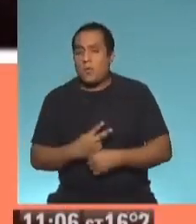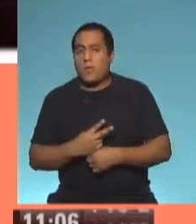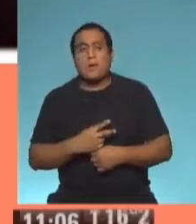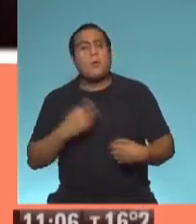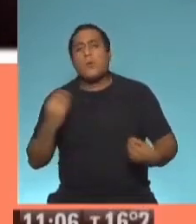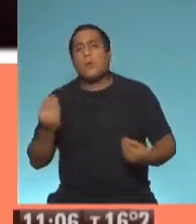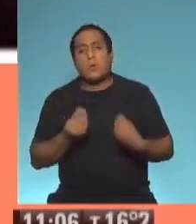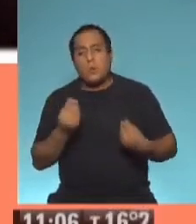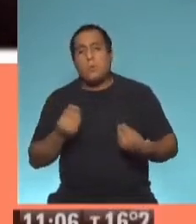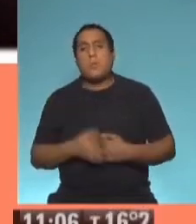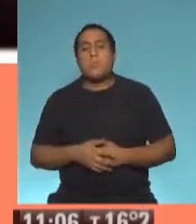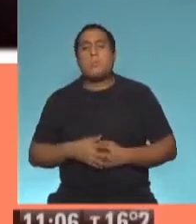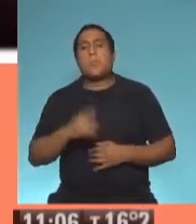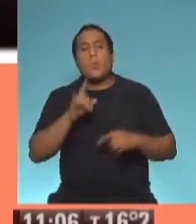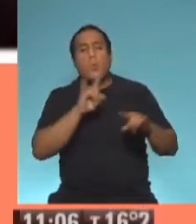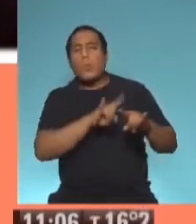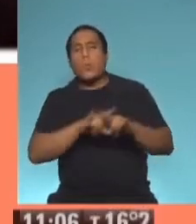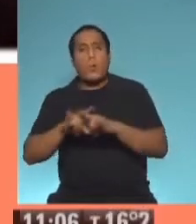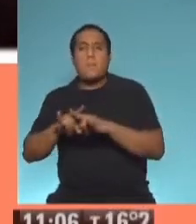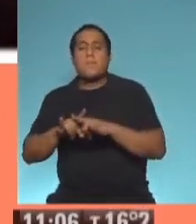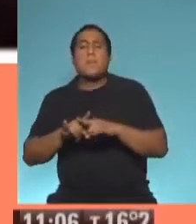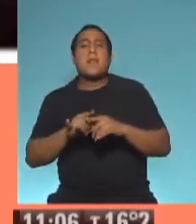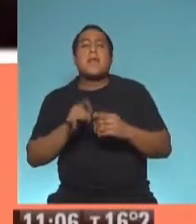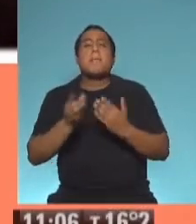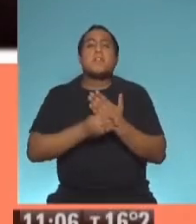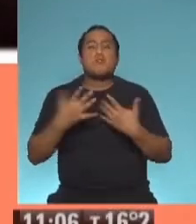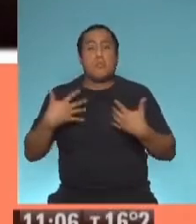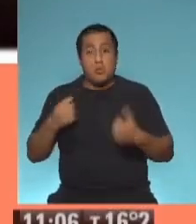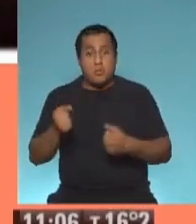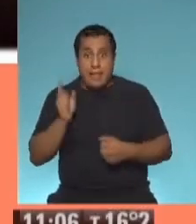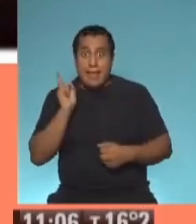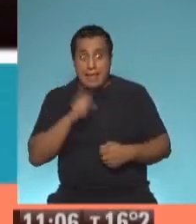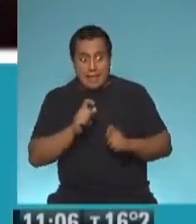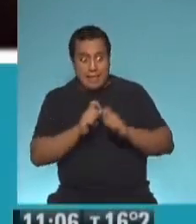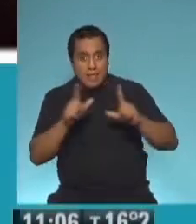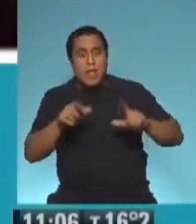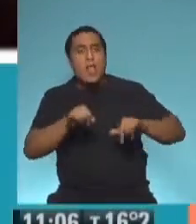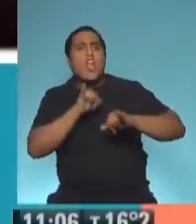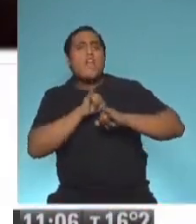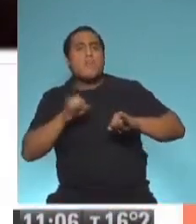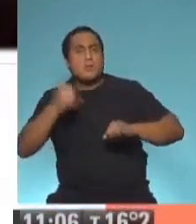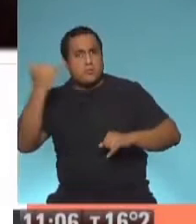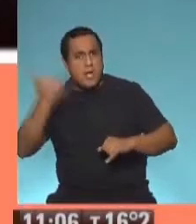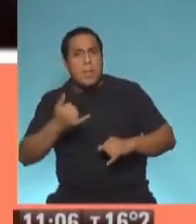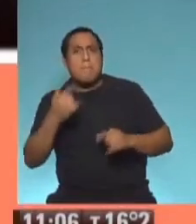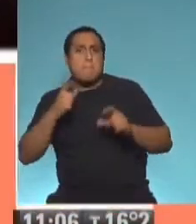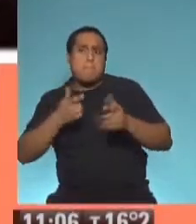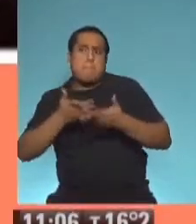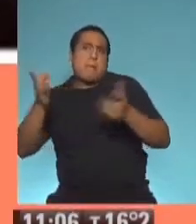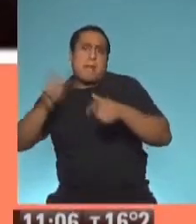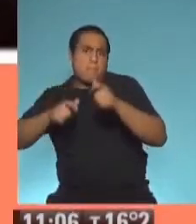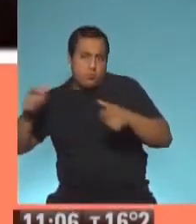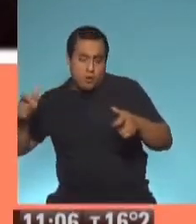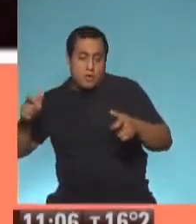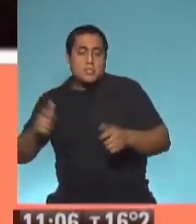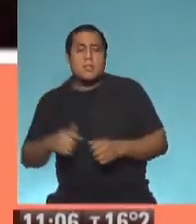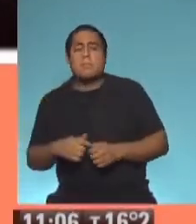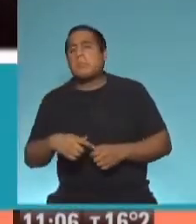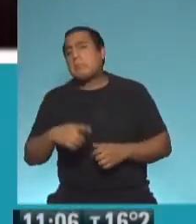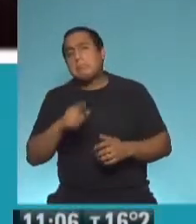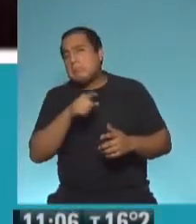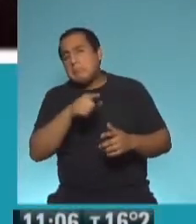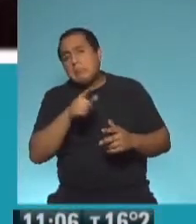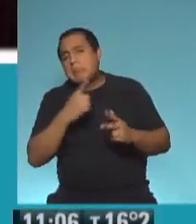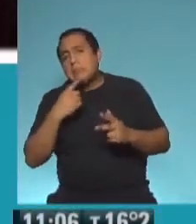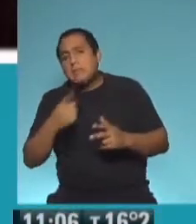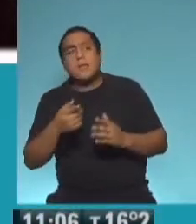utilizar, por ejemplo, la página del Ministerio de Salud, donde hay información para los ciudadanos, donde figuran, por ejemplo, un